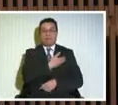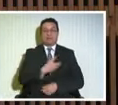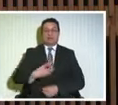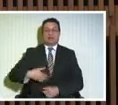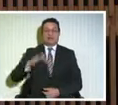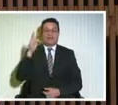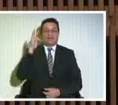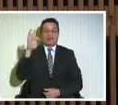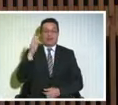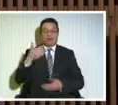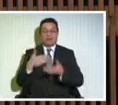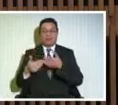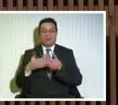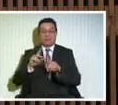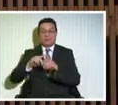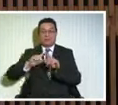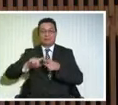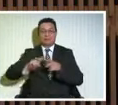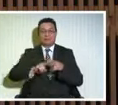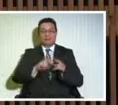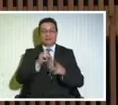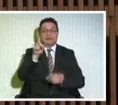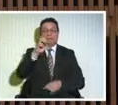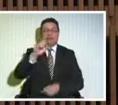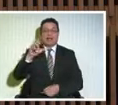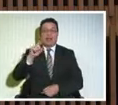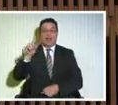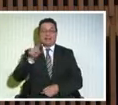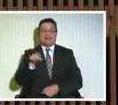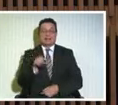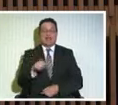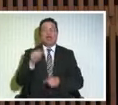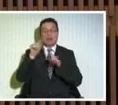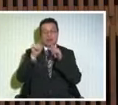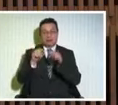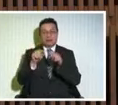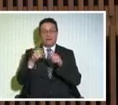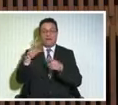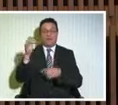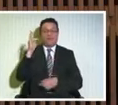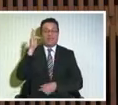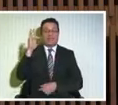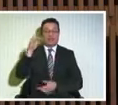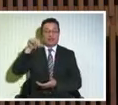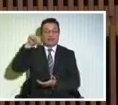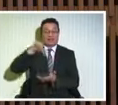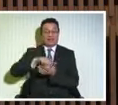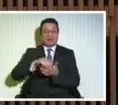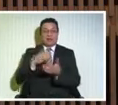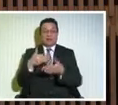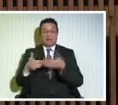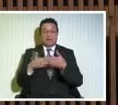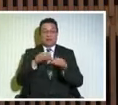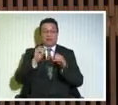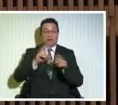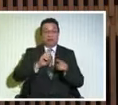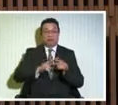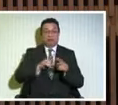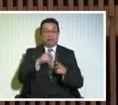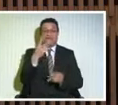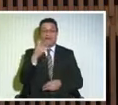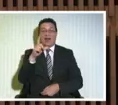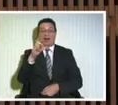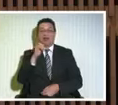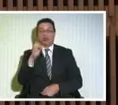de Manipuladoras, Guadalupe Salas, a la secretaria general de la Federación Central de Manipuladoras, Gisela Valenzuela y